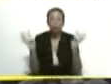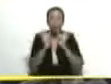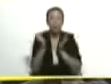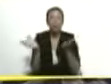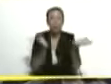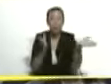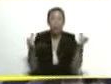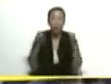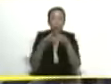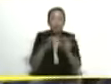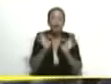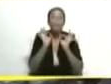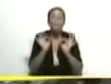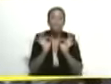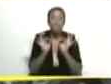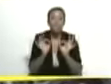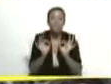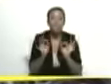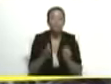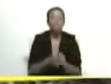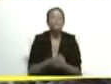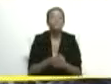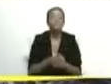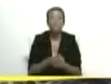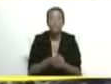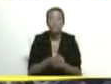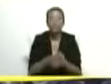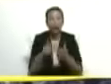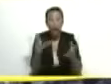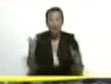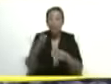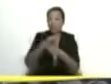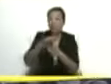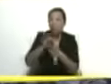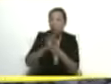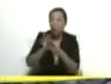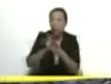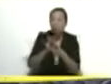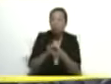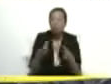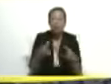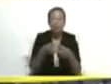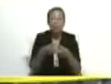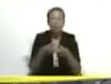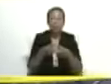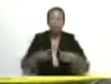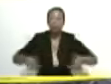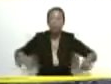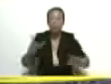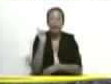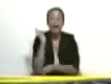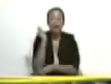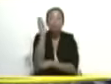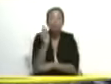para reuniones especiales. Aquí funcionó siempre el Senado de la República.